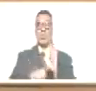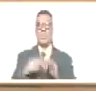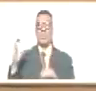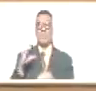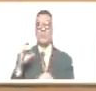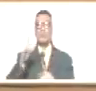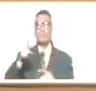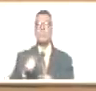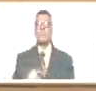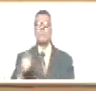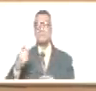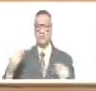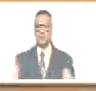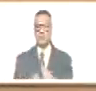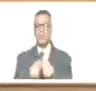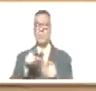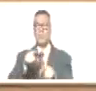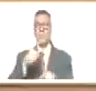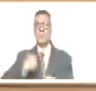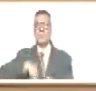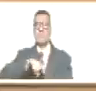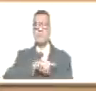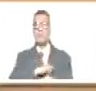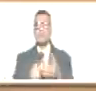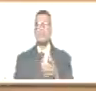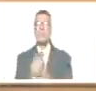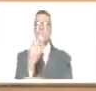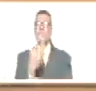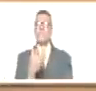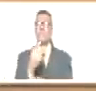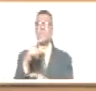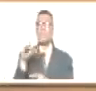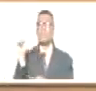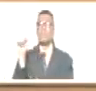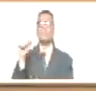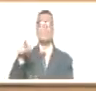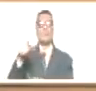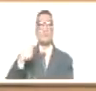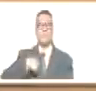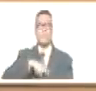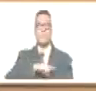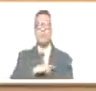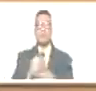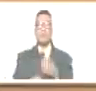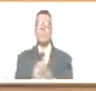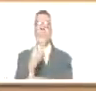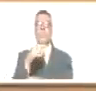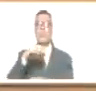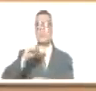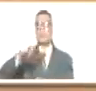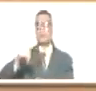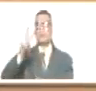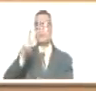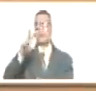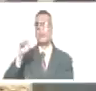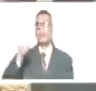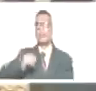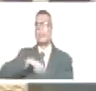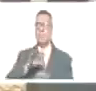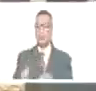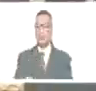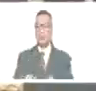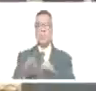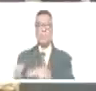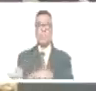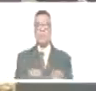con nosotros hoy aquí, y la Fundación Asperger de Venezuela, Funda Asperben. Son nuestras invitadas y nuestros invitados. Solicito un